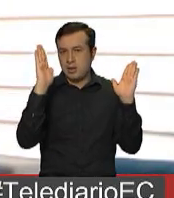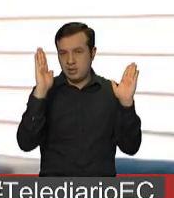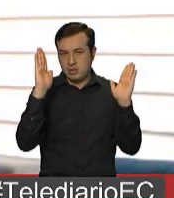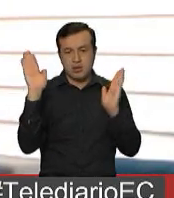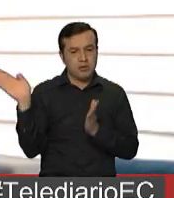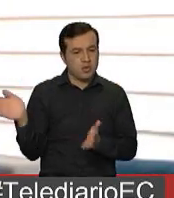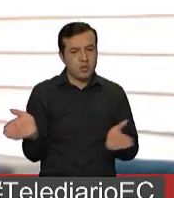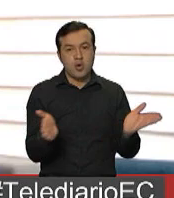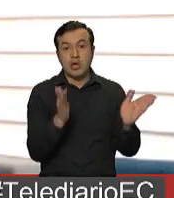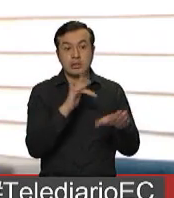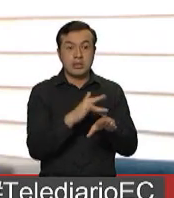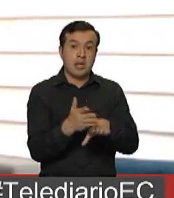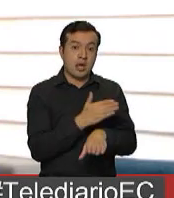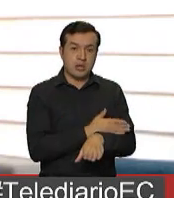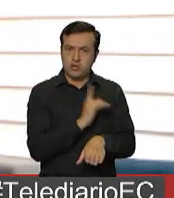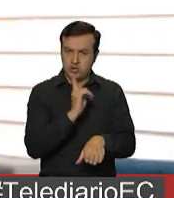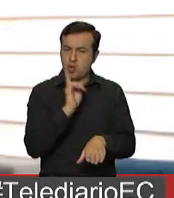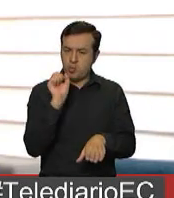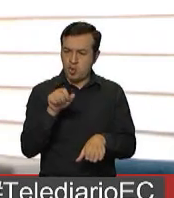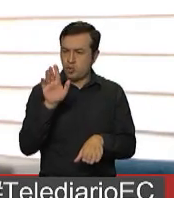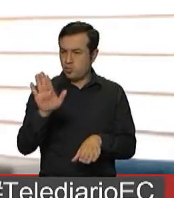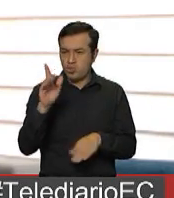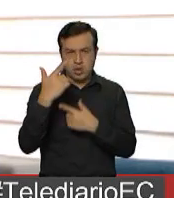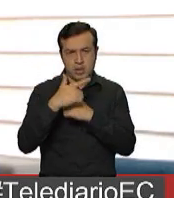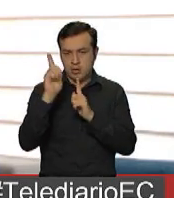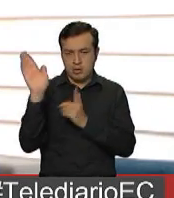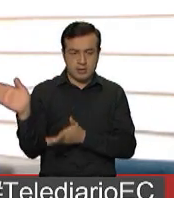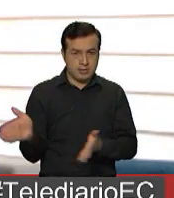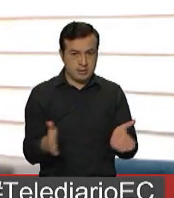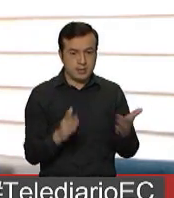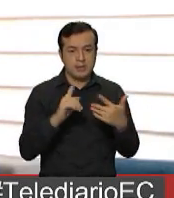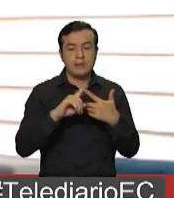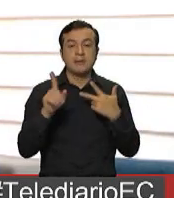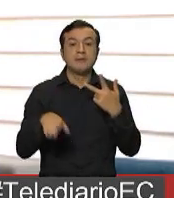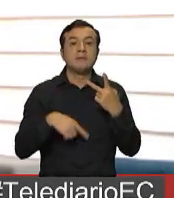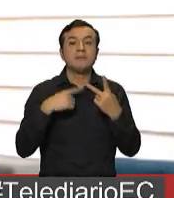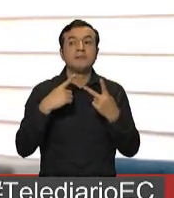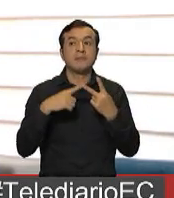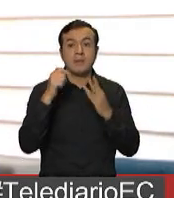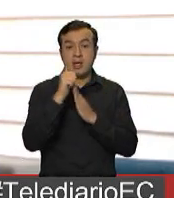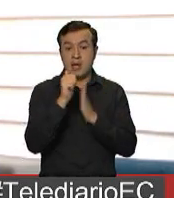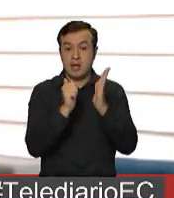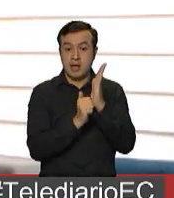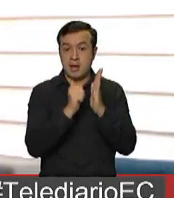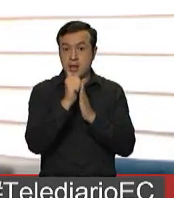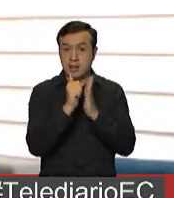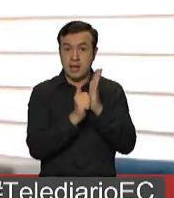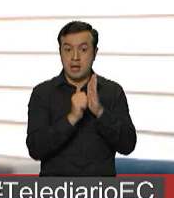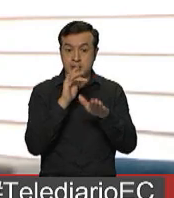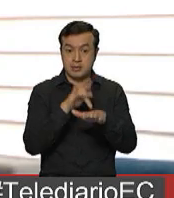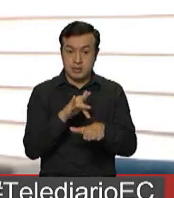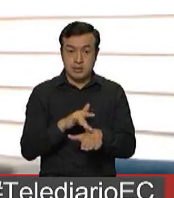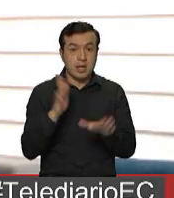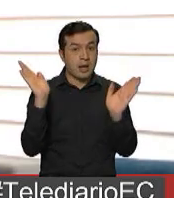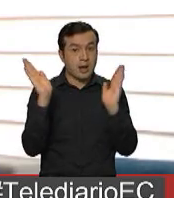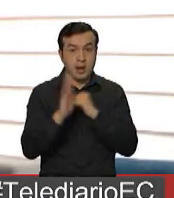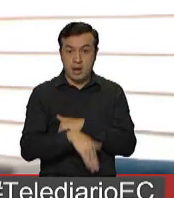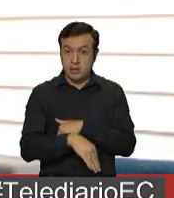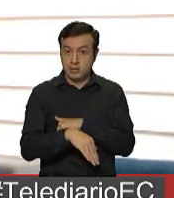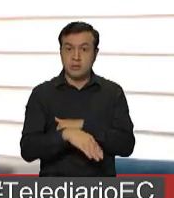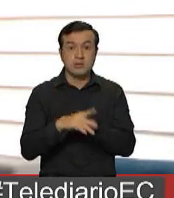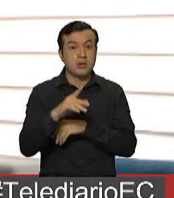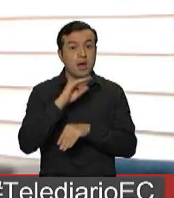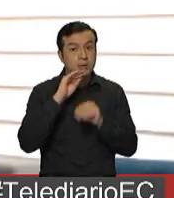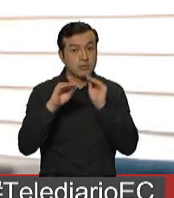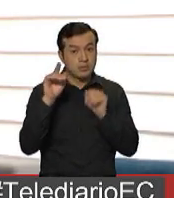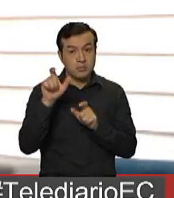poder realizarlo. Además, otra cosa que me gustaría mencionar es que el agendamiento de turnos no tiene costo. Esto es muy importante. A